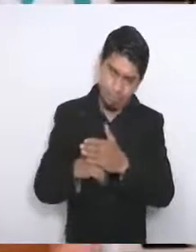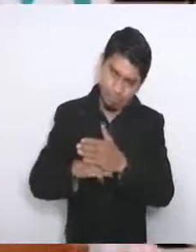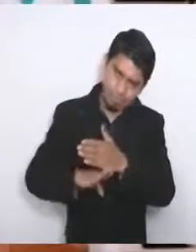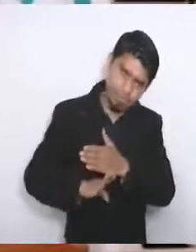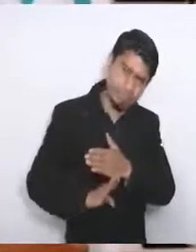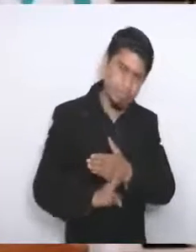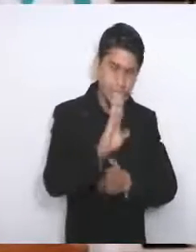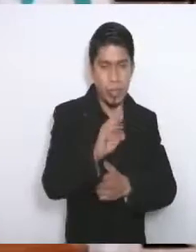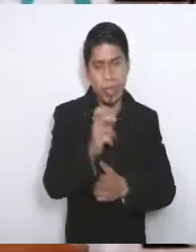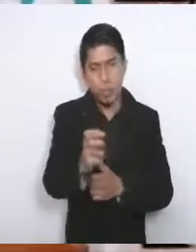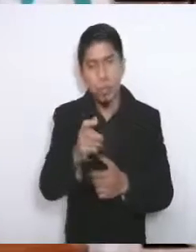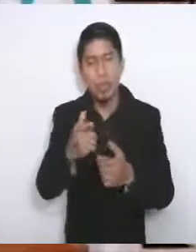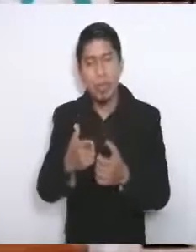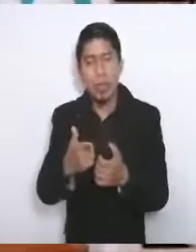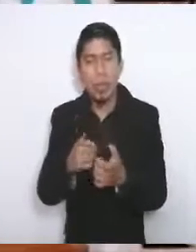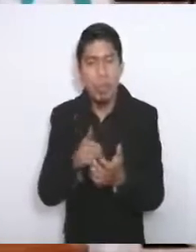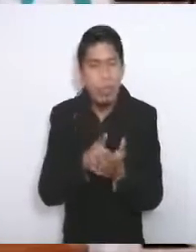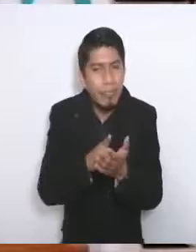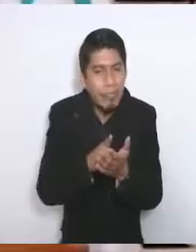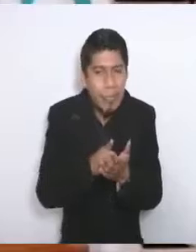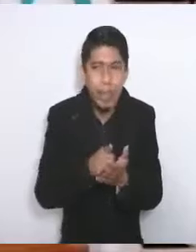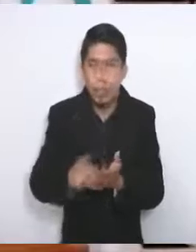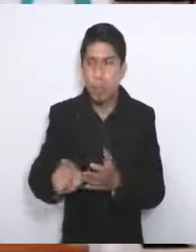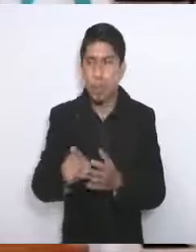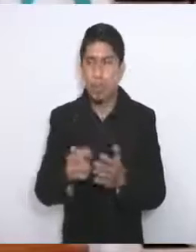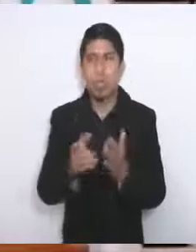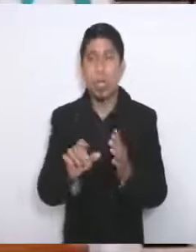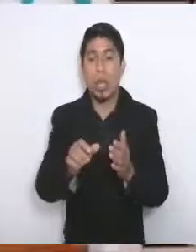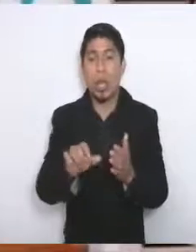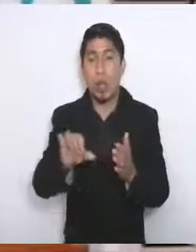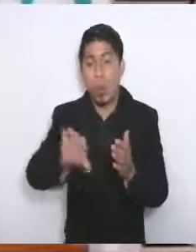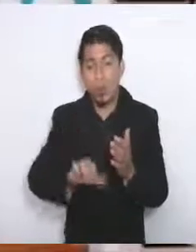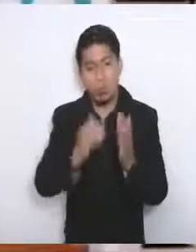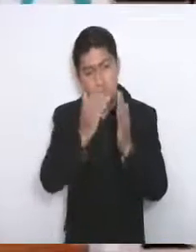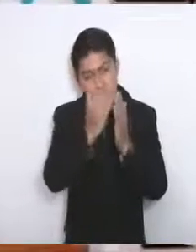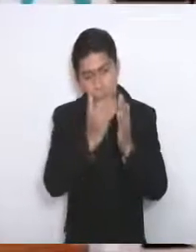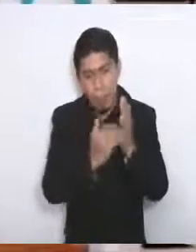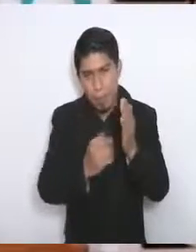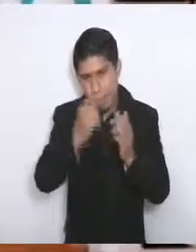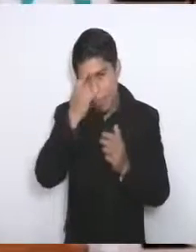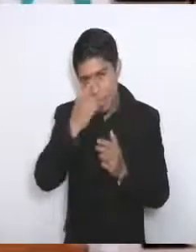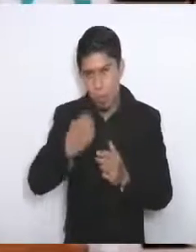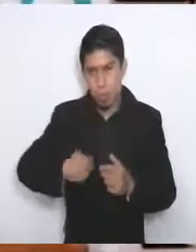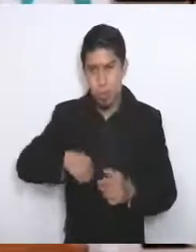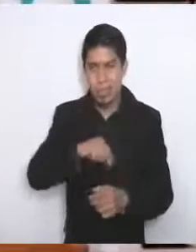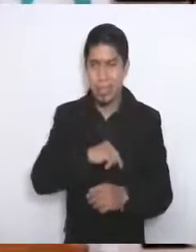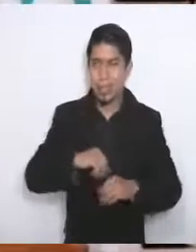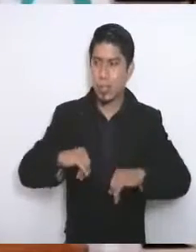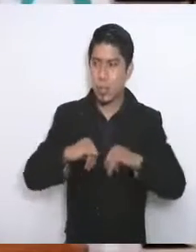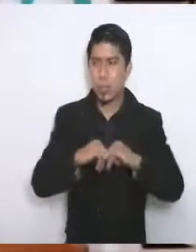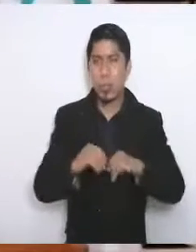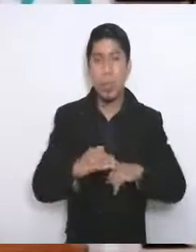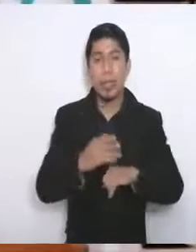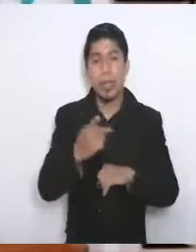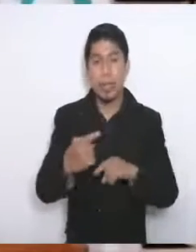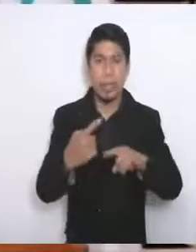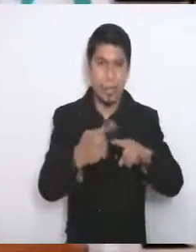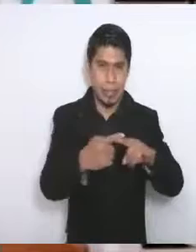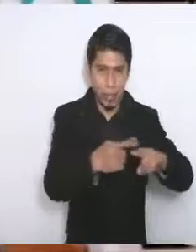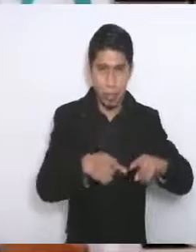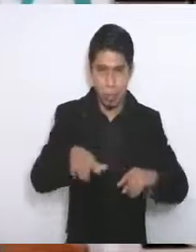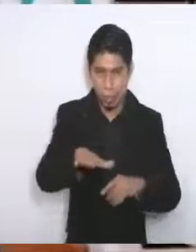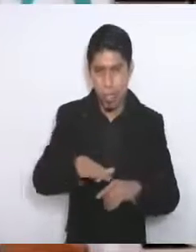la fuente de los derechos y principios que rigen a nuestras instituciones pues fueron las organizaciones